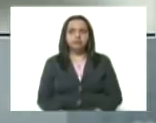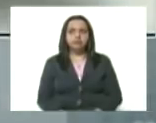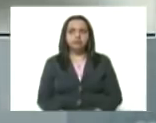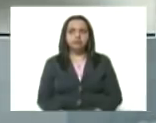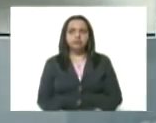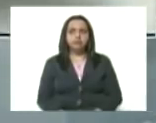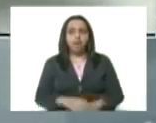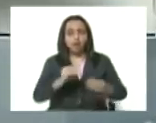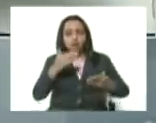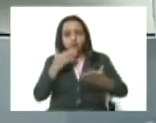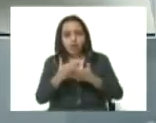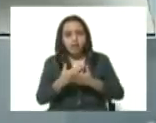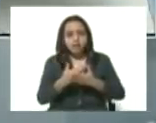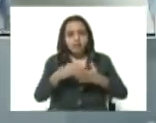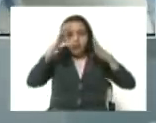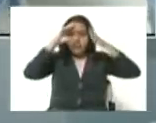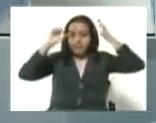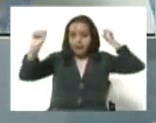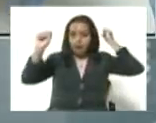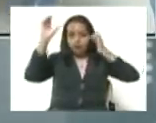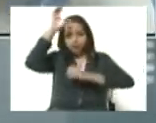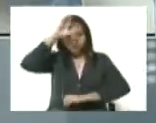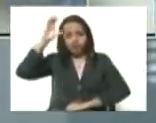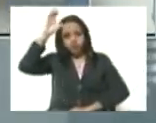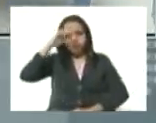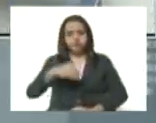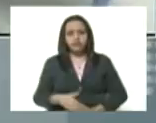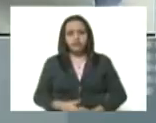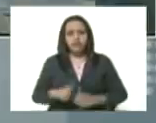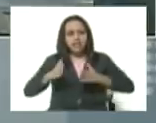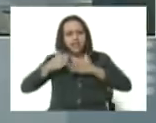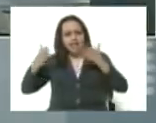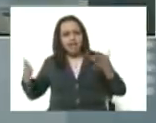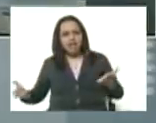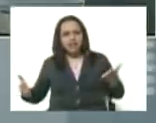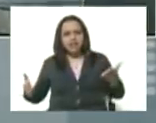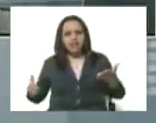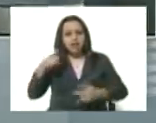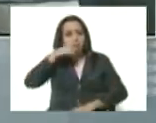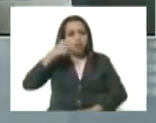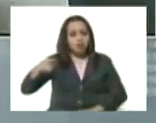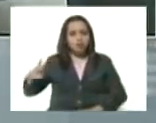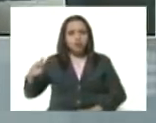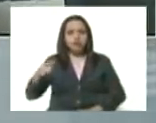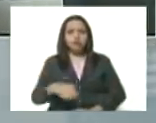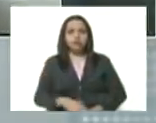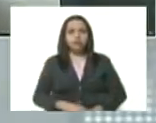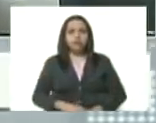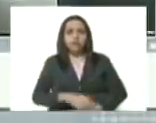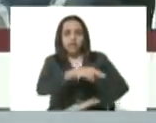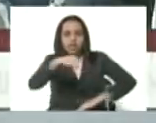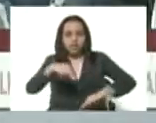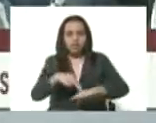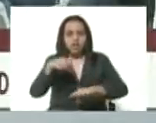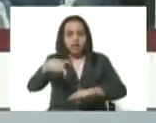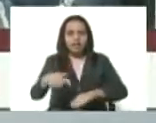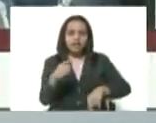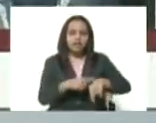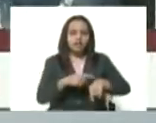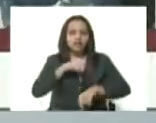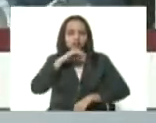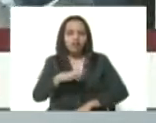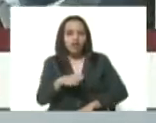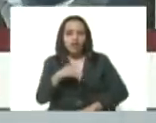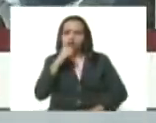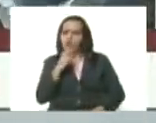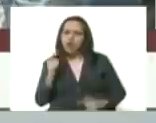Muchas gracias, embajador. De verdad, la grandeza de los pueblos y de las naciones en este momento histórico no se